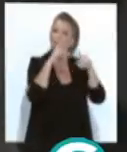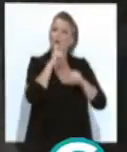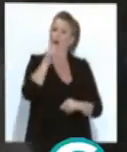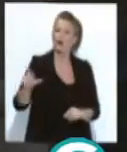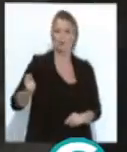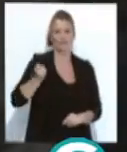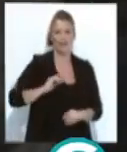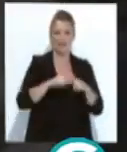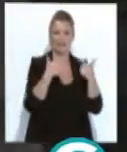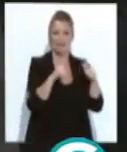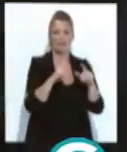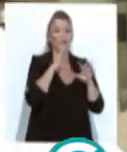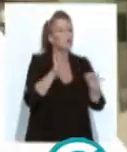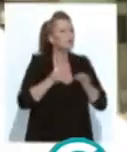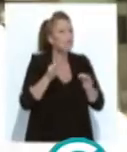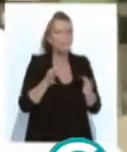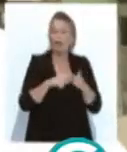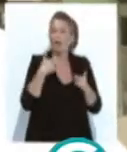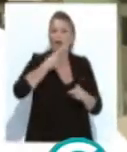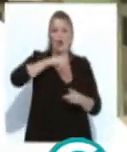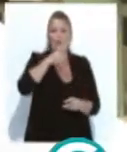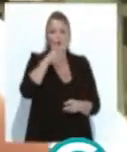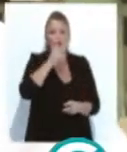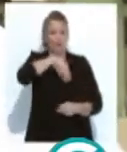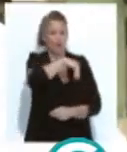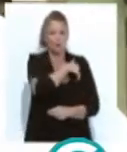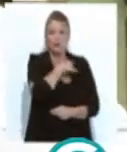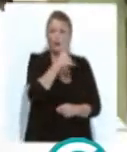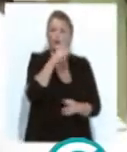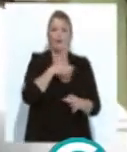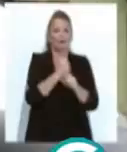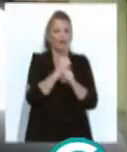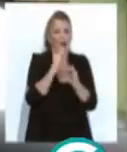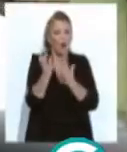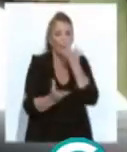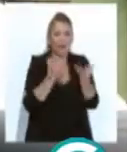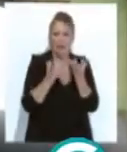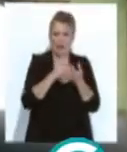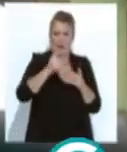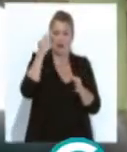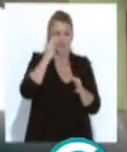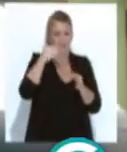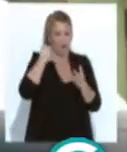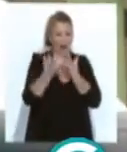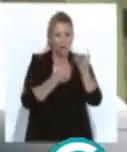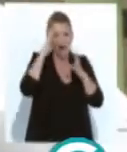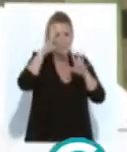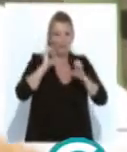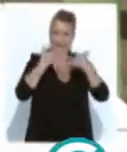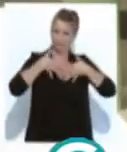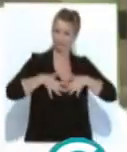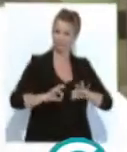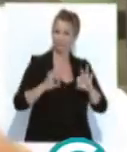profesionales del sector. Siempre por algún motivo somos los estudiantes los que no podemos bajar a cocina, a aprender lo que venimos a hacer, a cocinar. Entonces tenemos